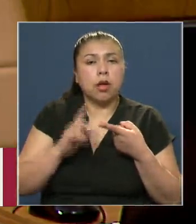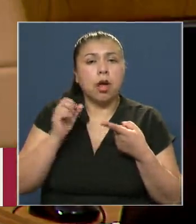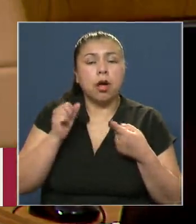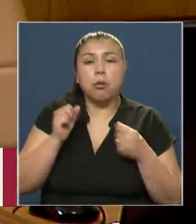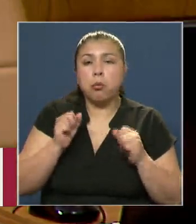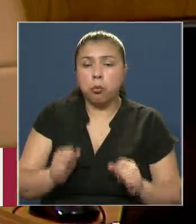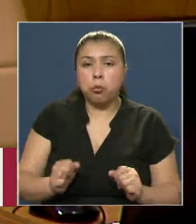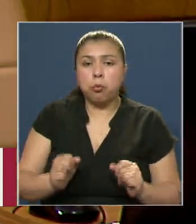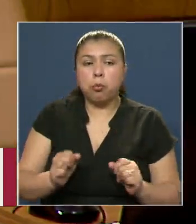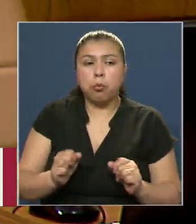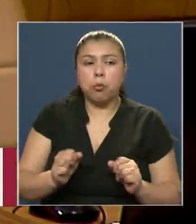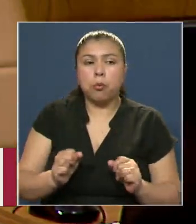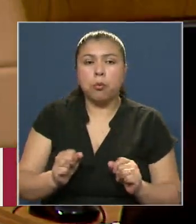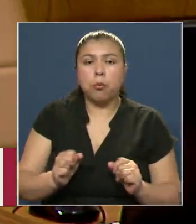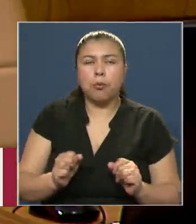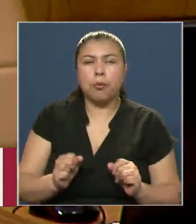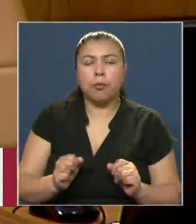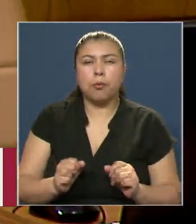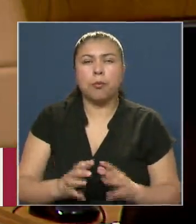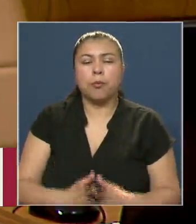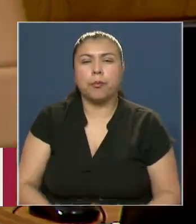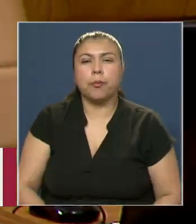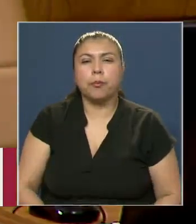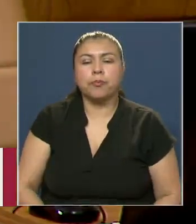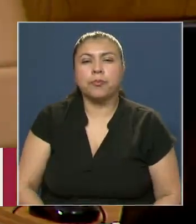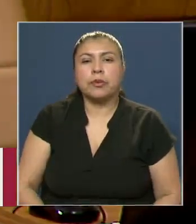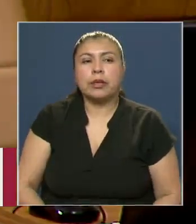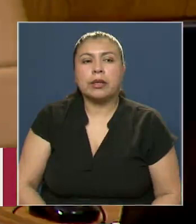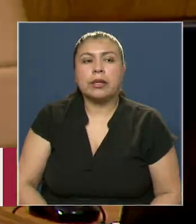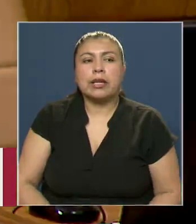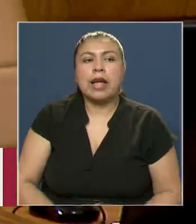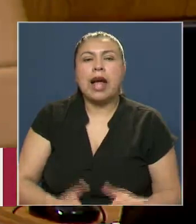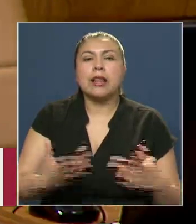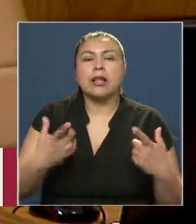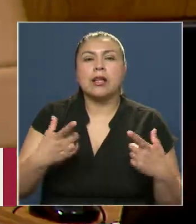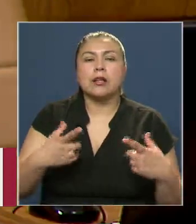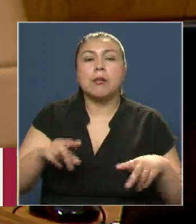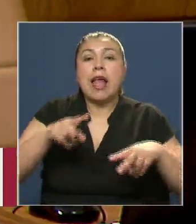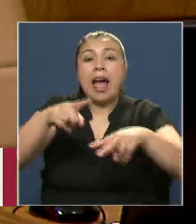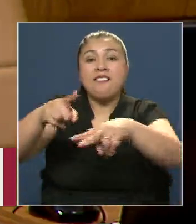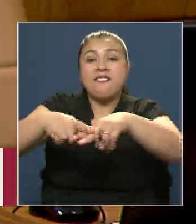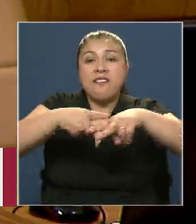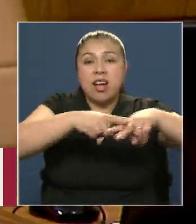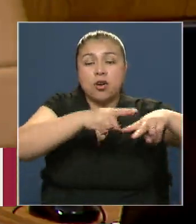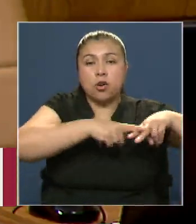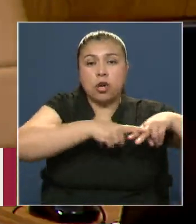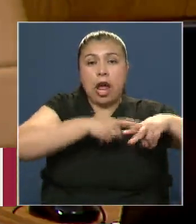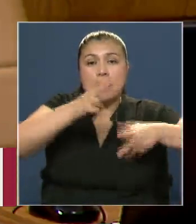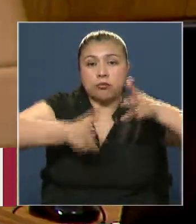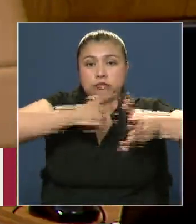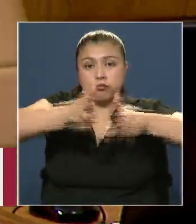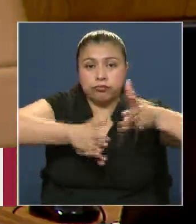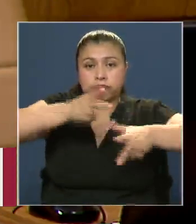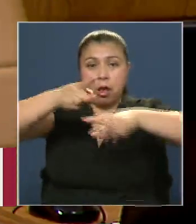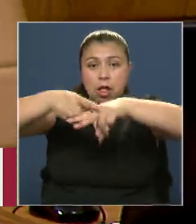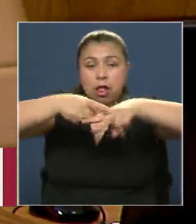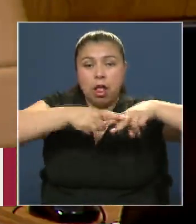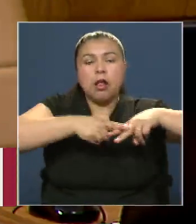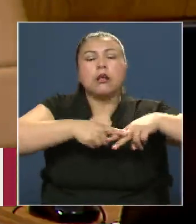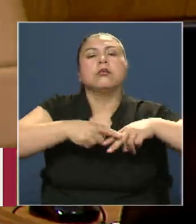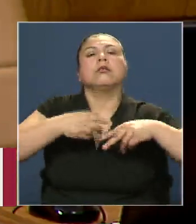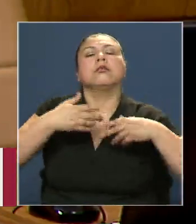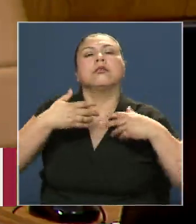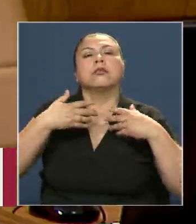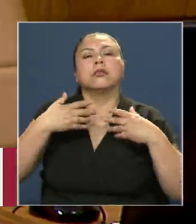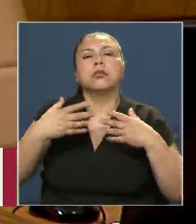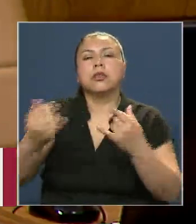señalarle a la dirección de ferrocarriles de que nos pueda entregar información